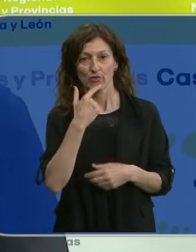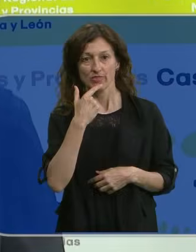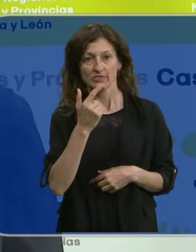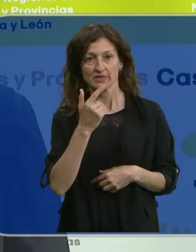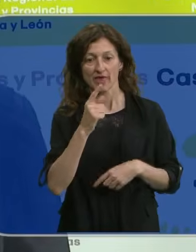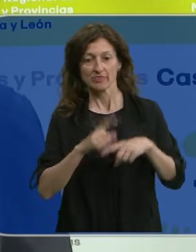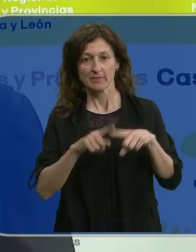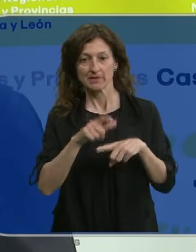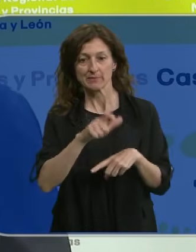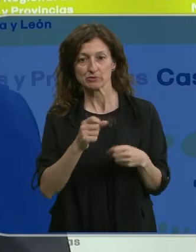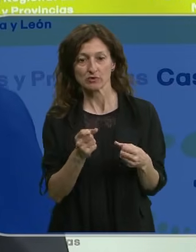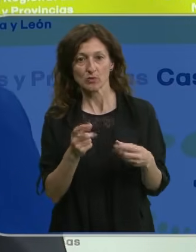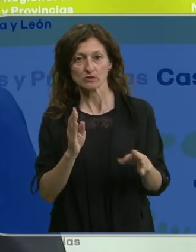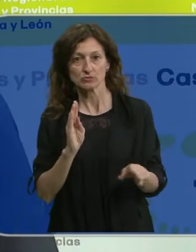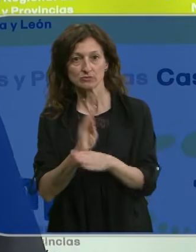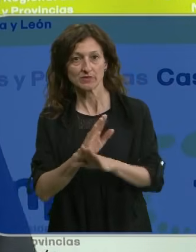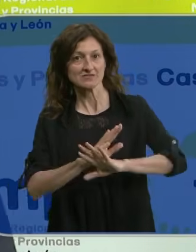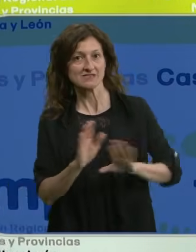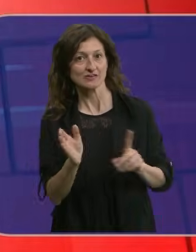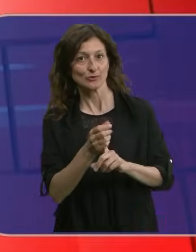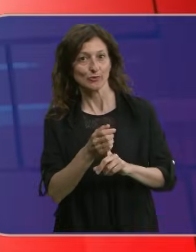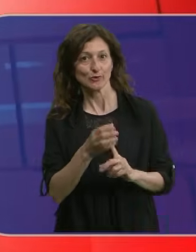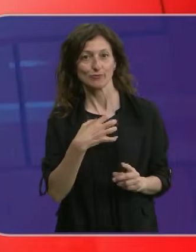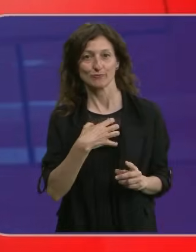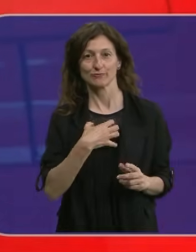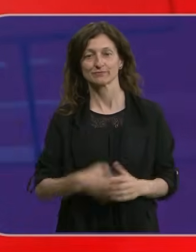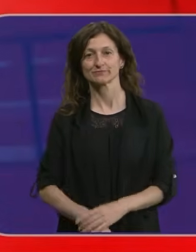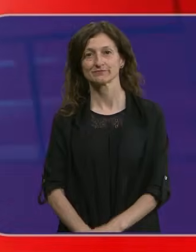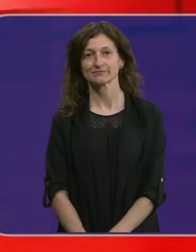que en función de la población se da una subvención.